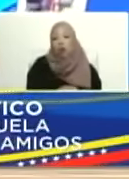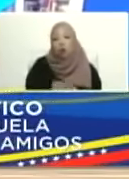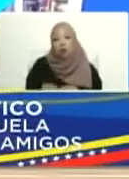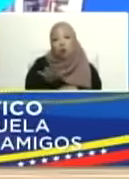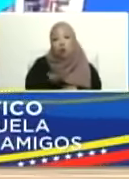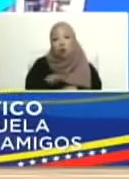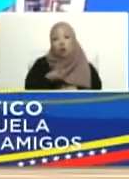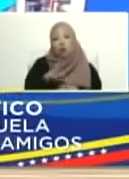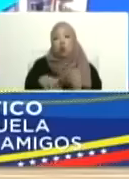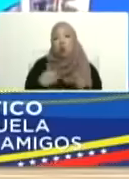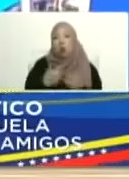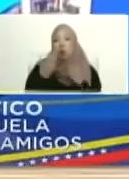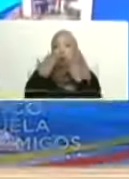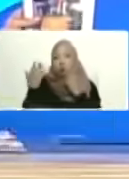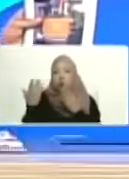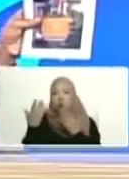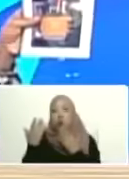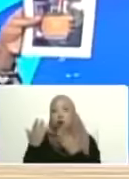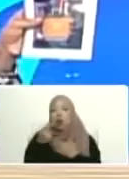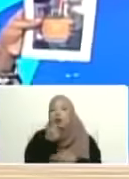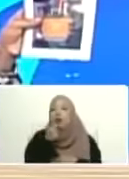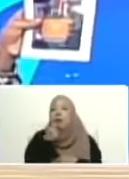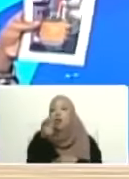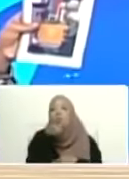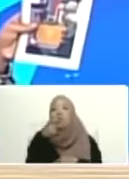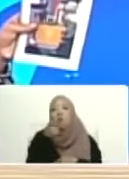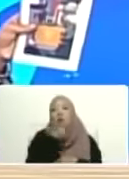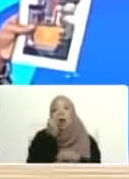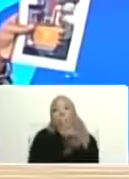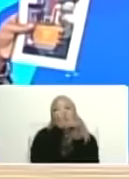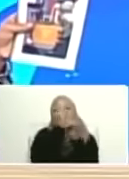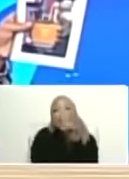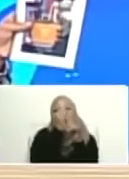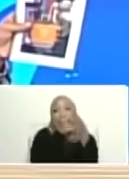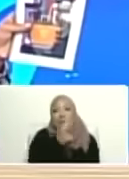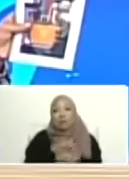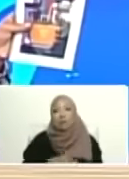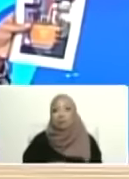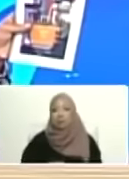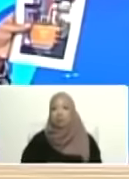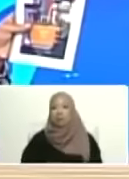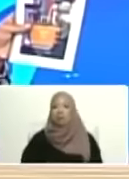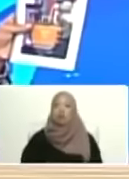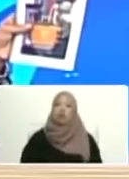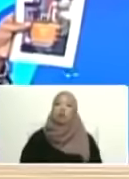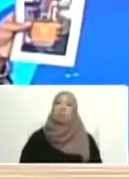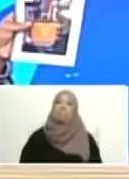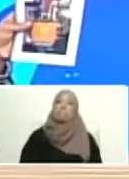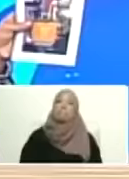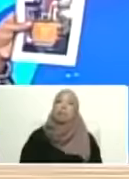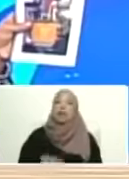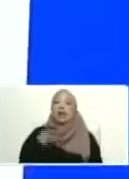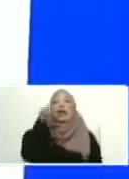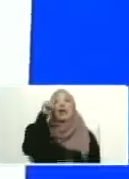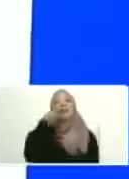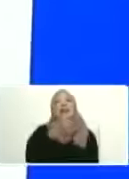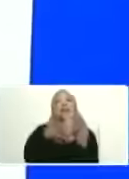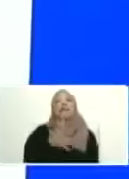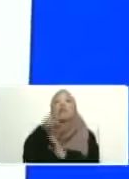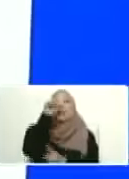to Prosperity. Los que hablen inglés lo pueden buscar en internet. From Destiny to Prosperity.